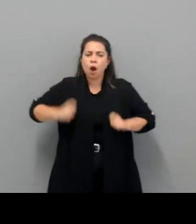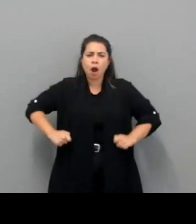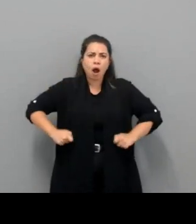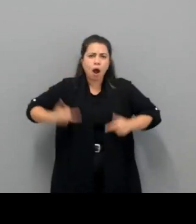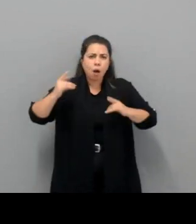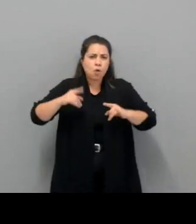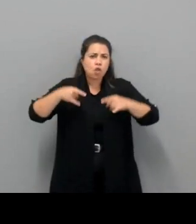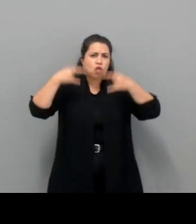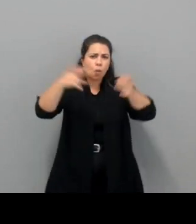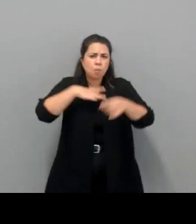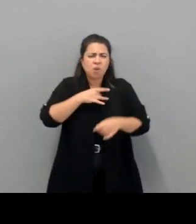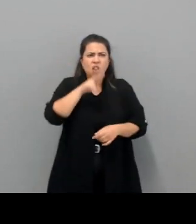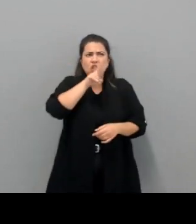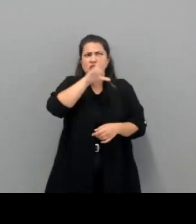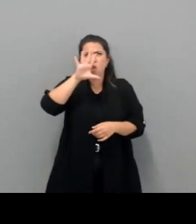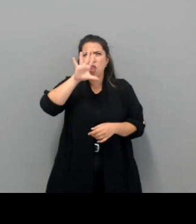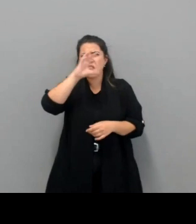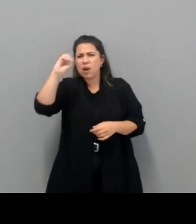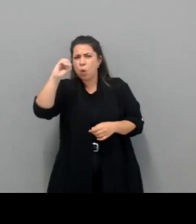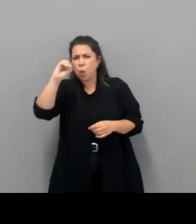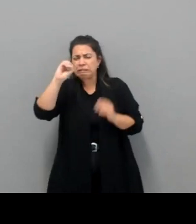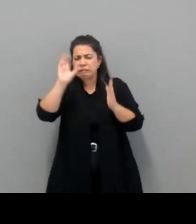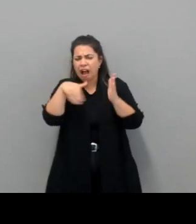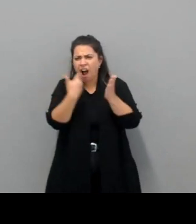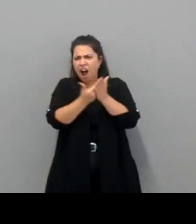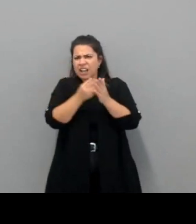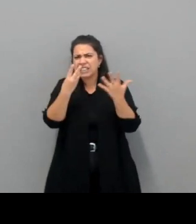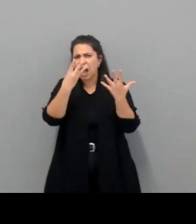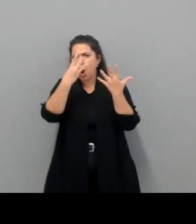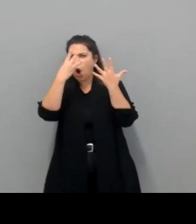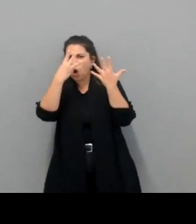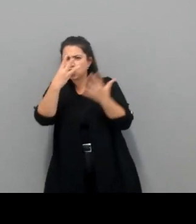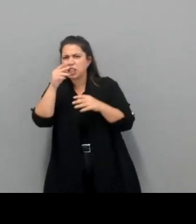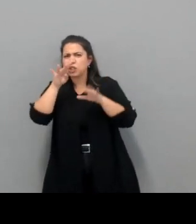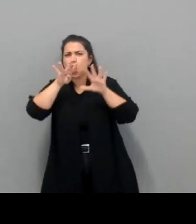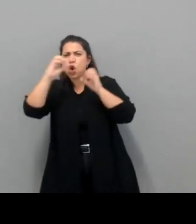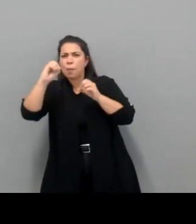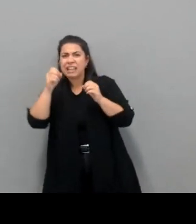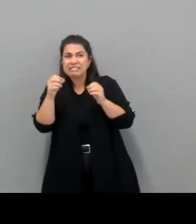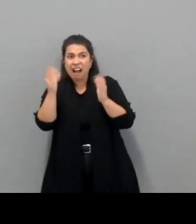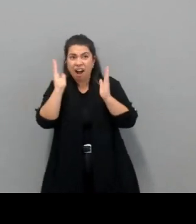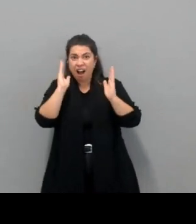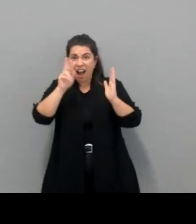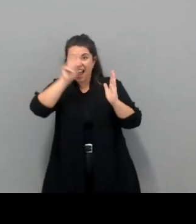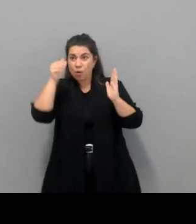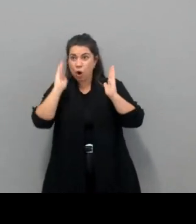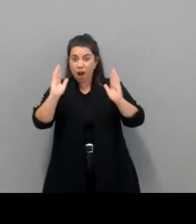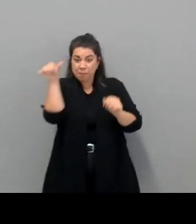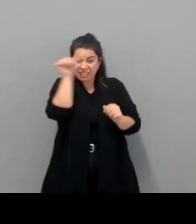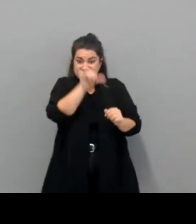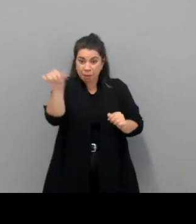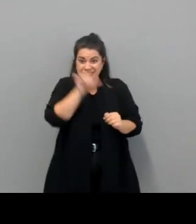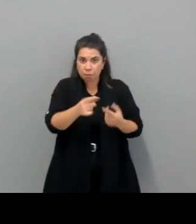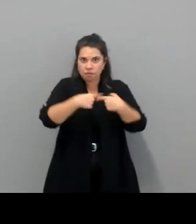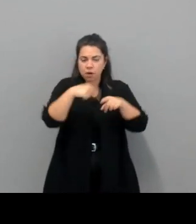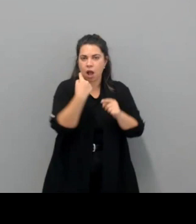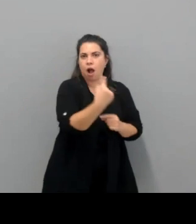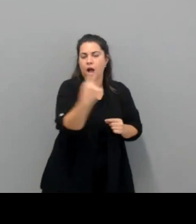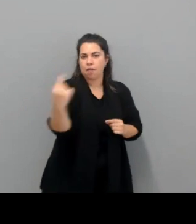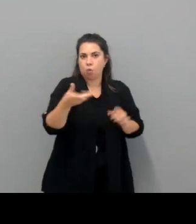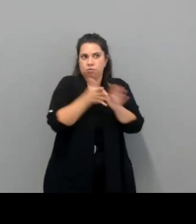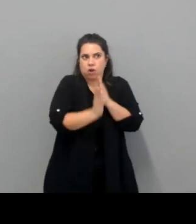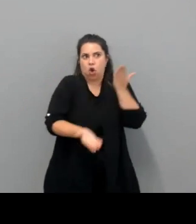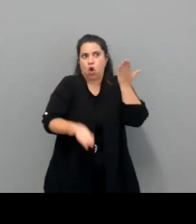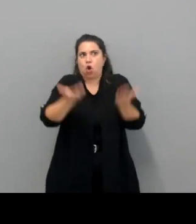entre 250 y 890 euros semanales para cada familia, y eso comparándolo con